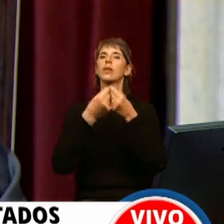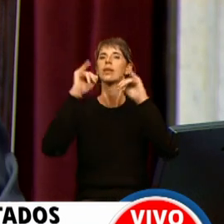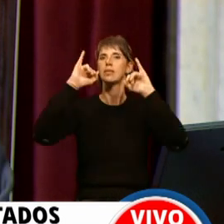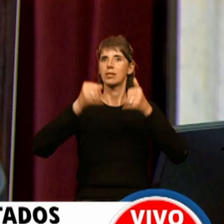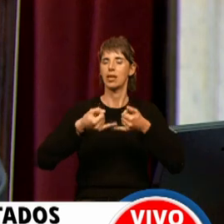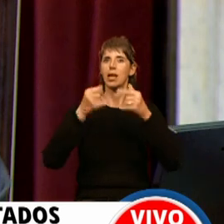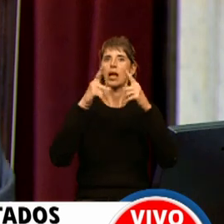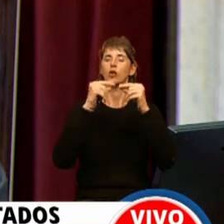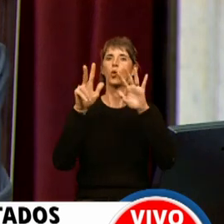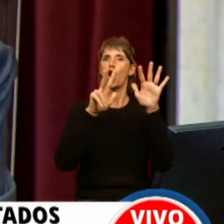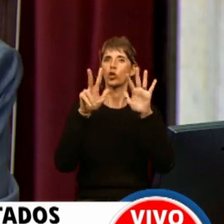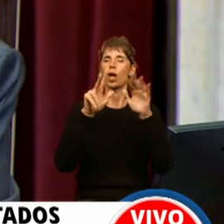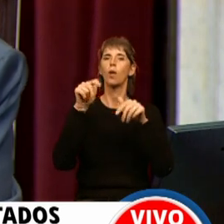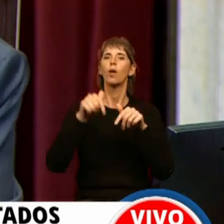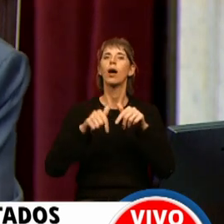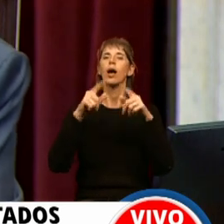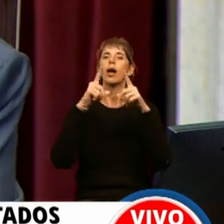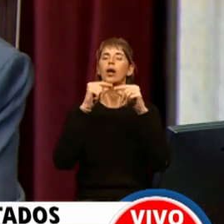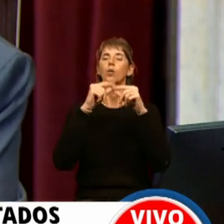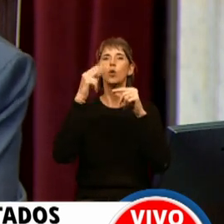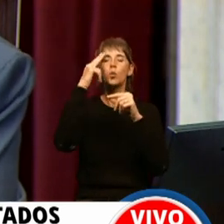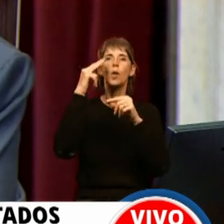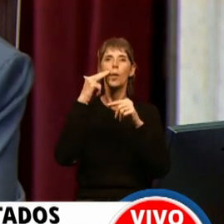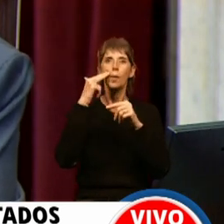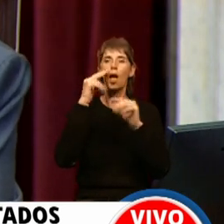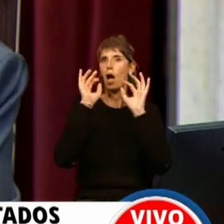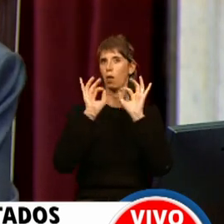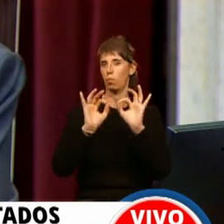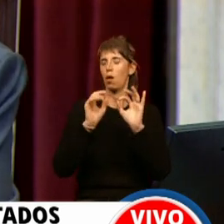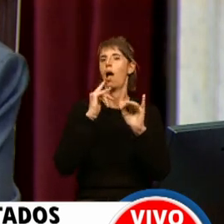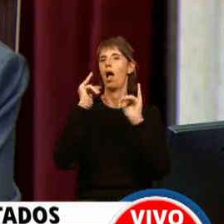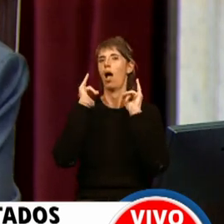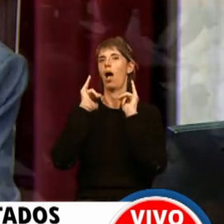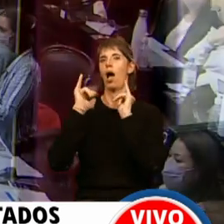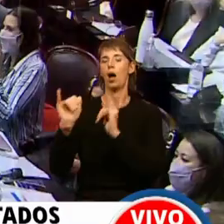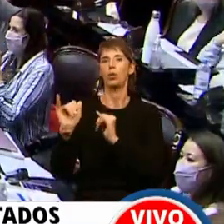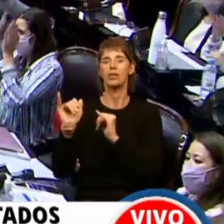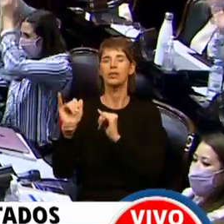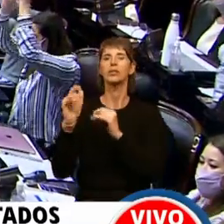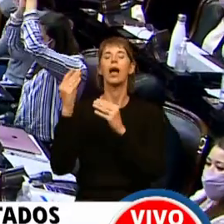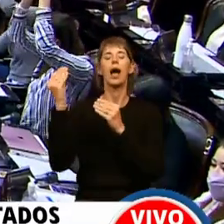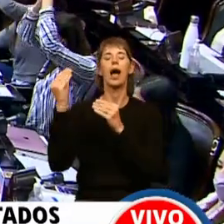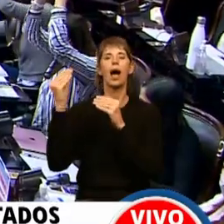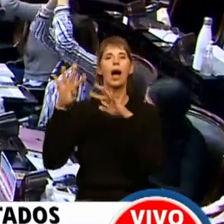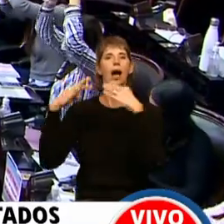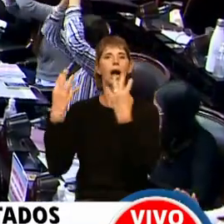octavo artículo noveno de forma se comunicará al honorable senado